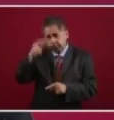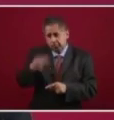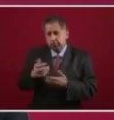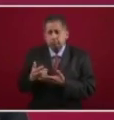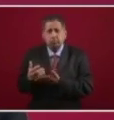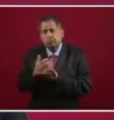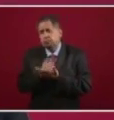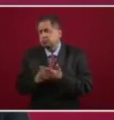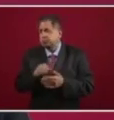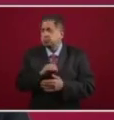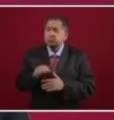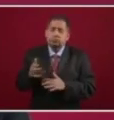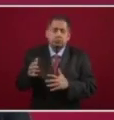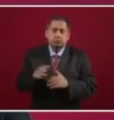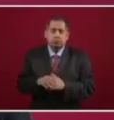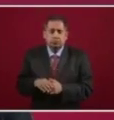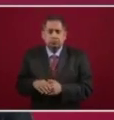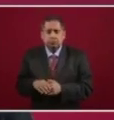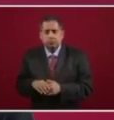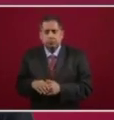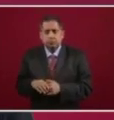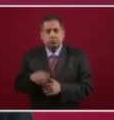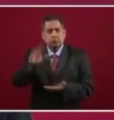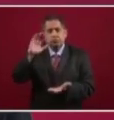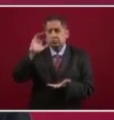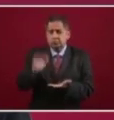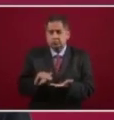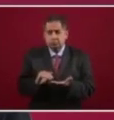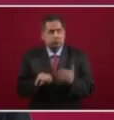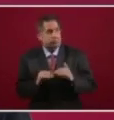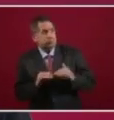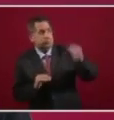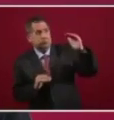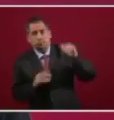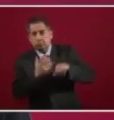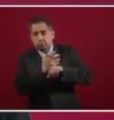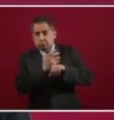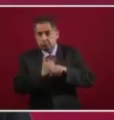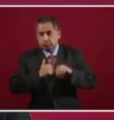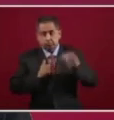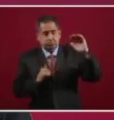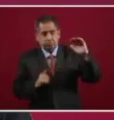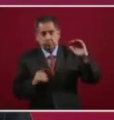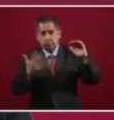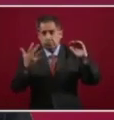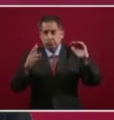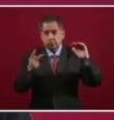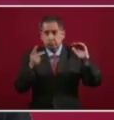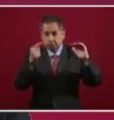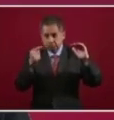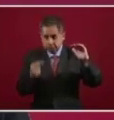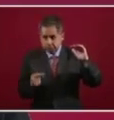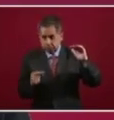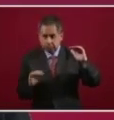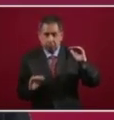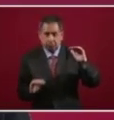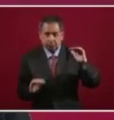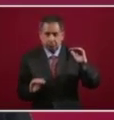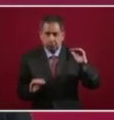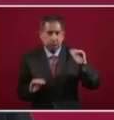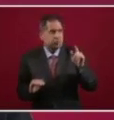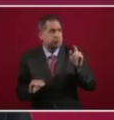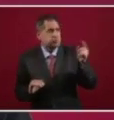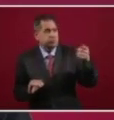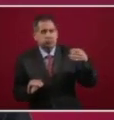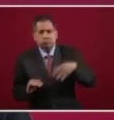mexicano gana 5 veces menos por lo bajo que lo que gana un minero